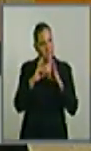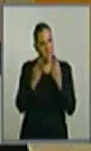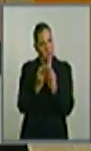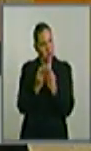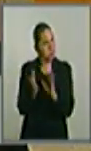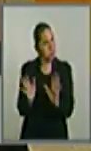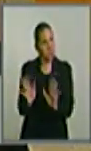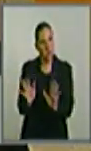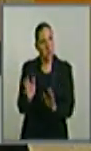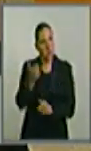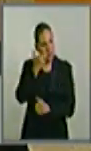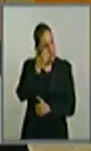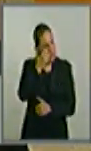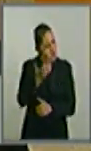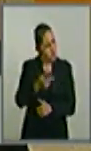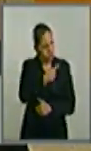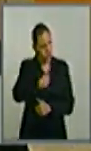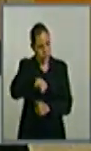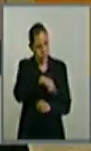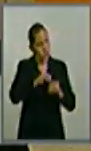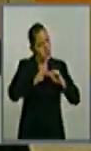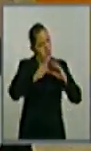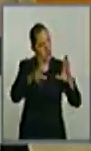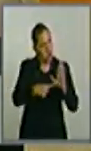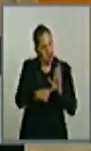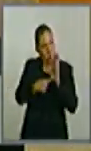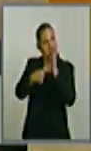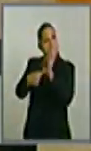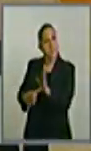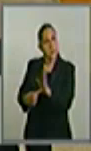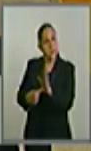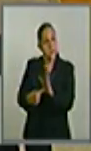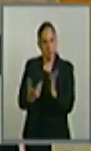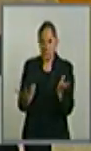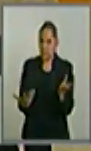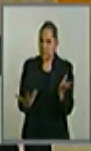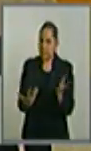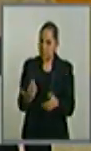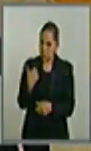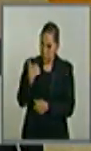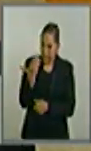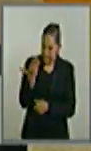muy claro nuestra postura, y yo pues encamino a esta